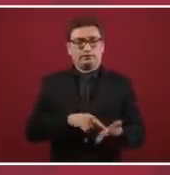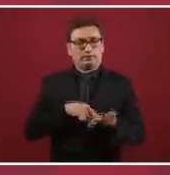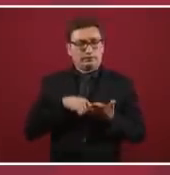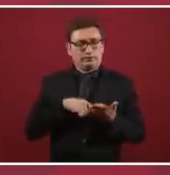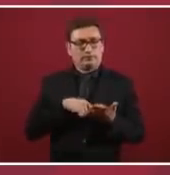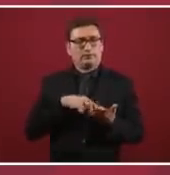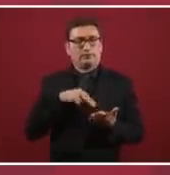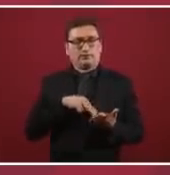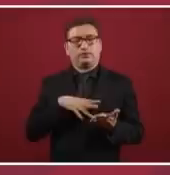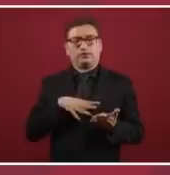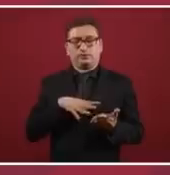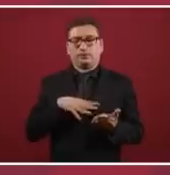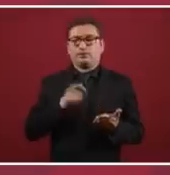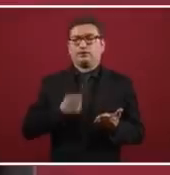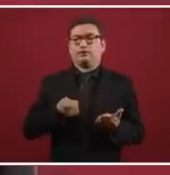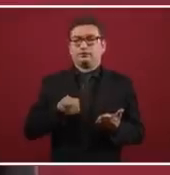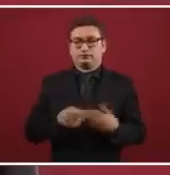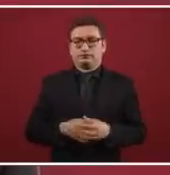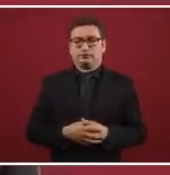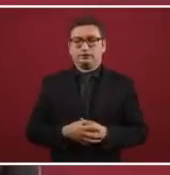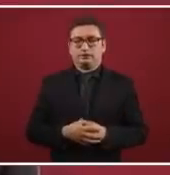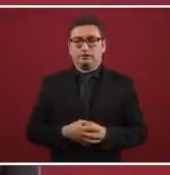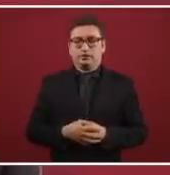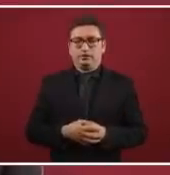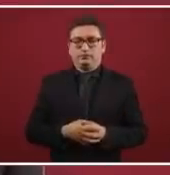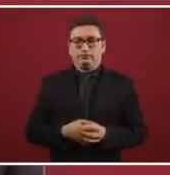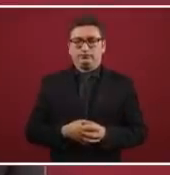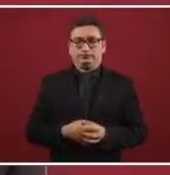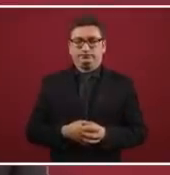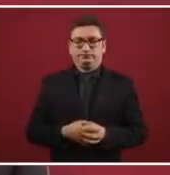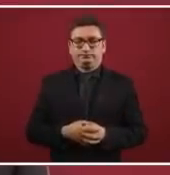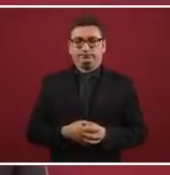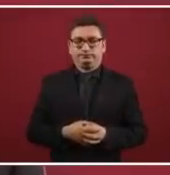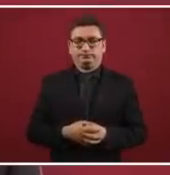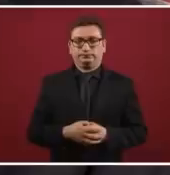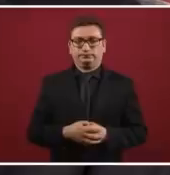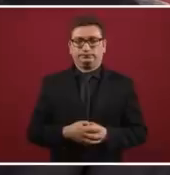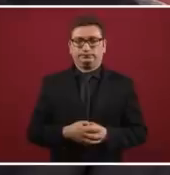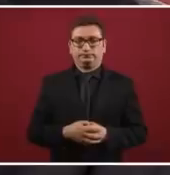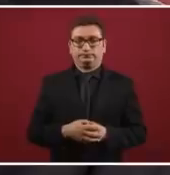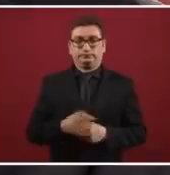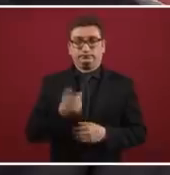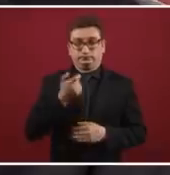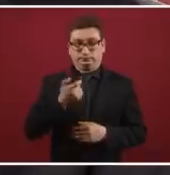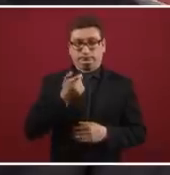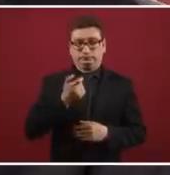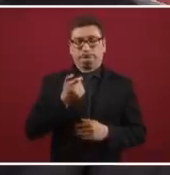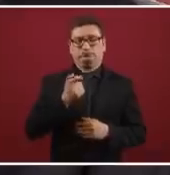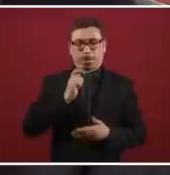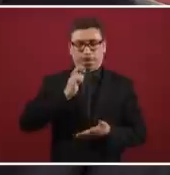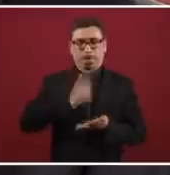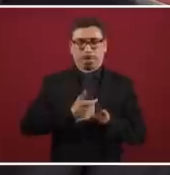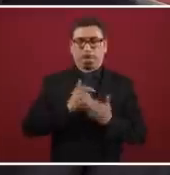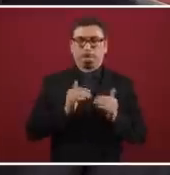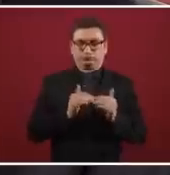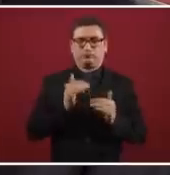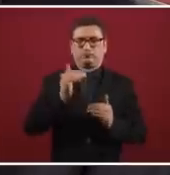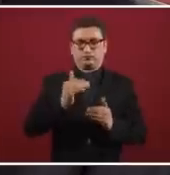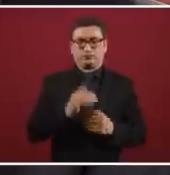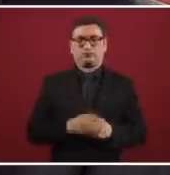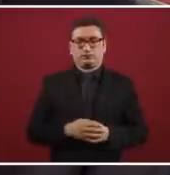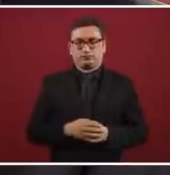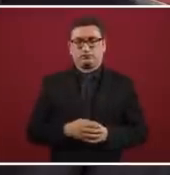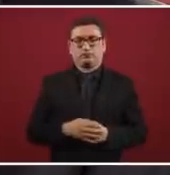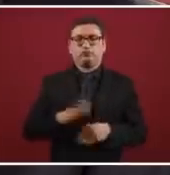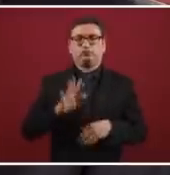es que aumentó de la tarifa de